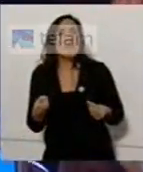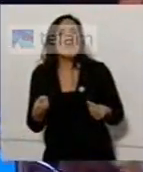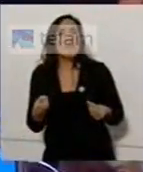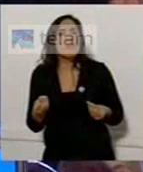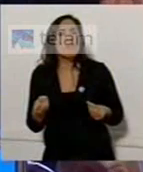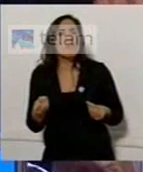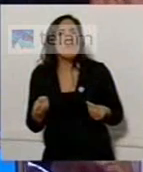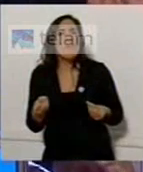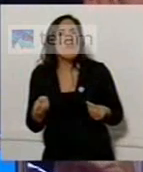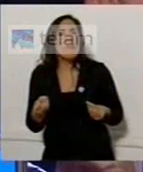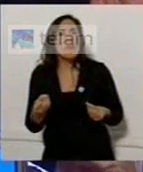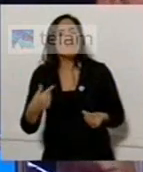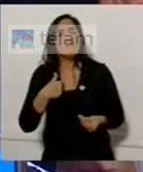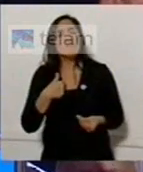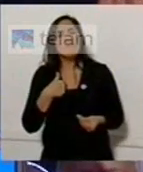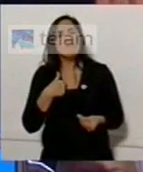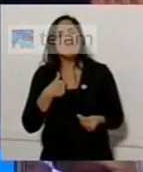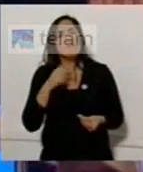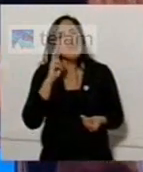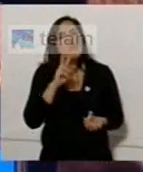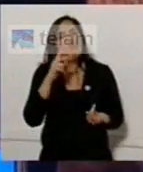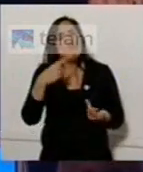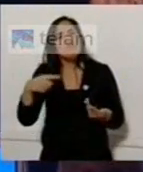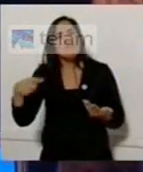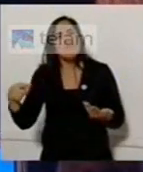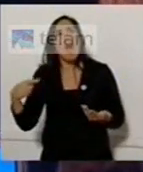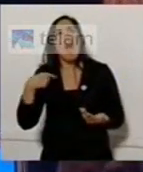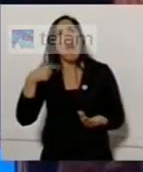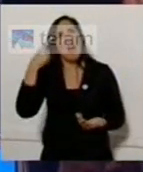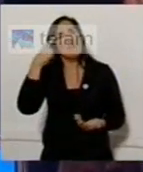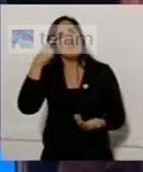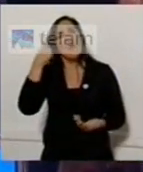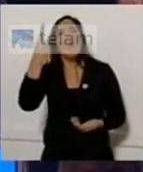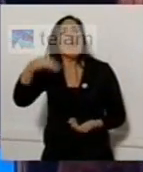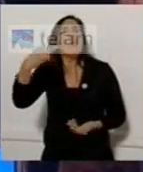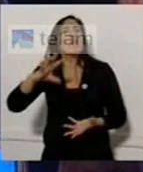Yo encuentro una sola manera, porque